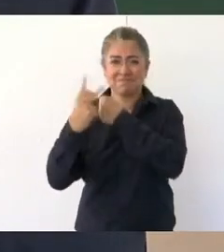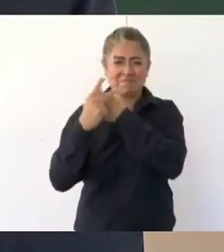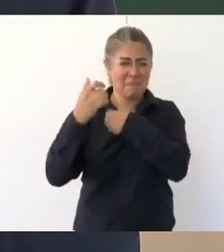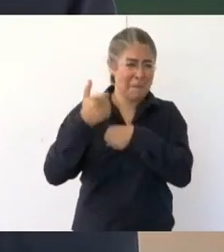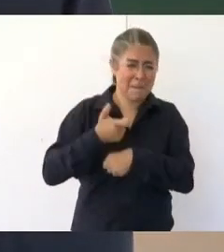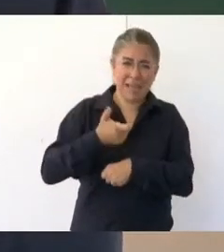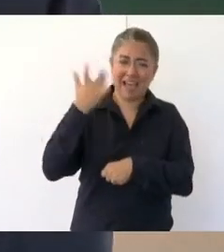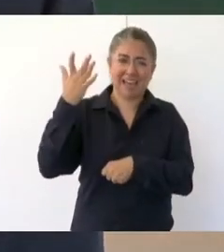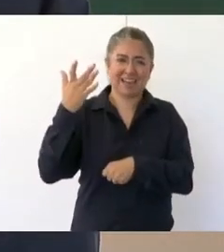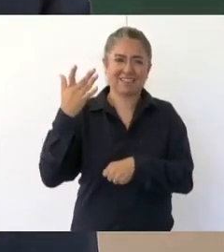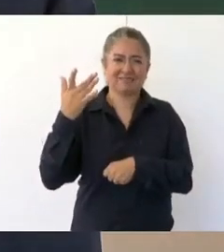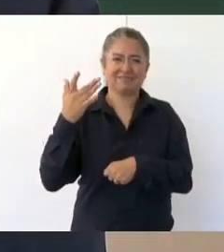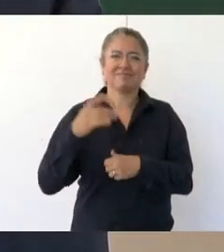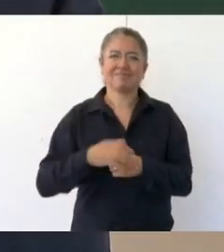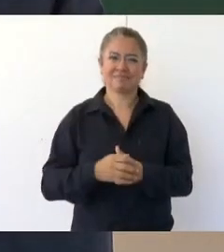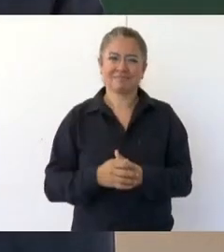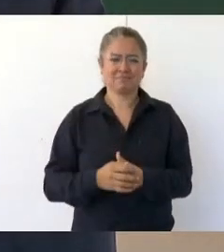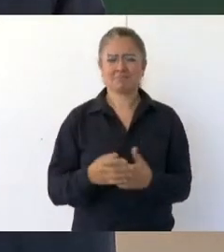No pasa nada.